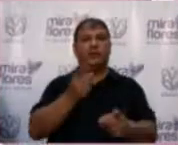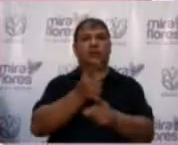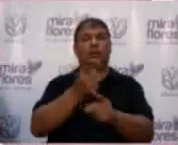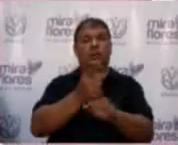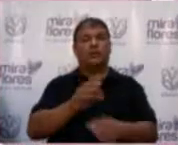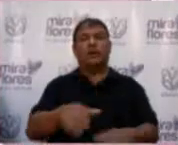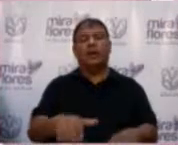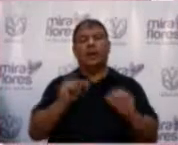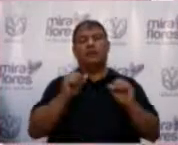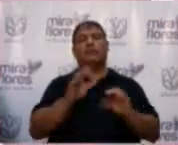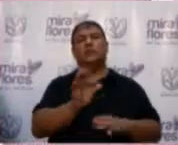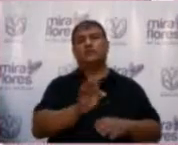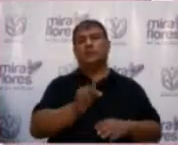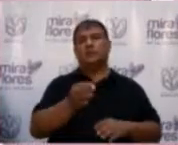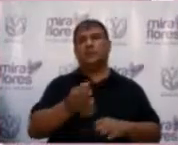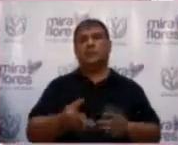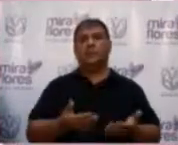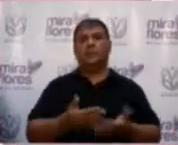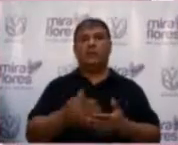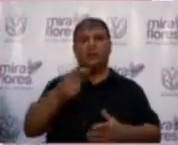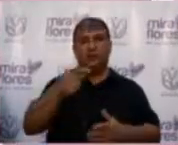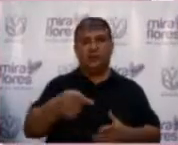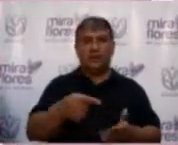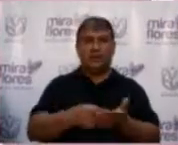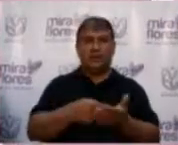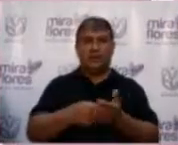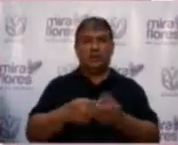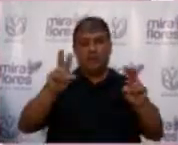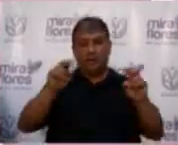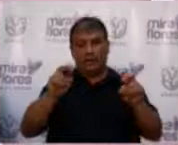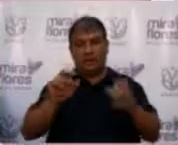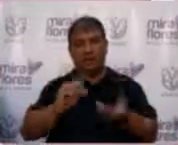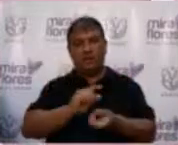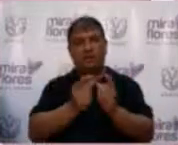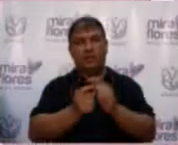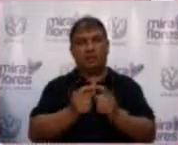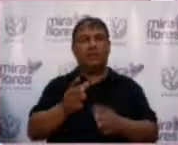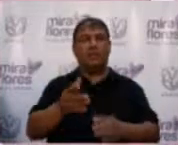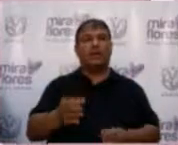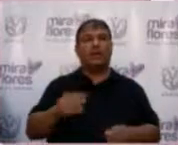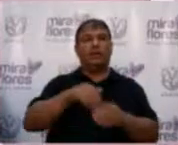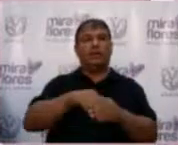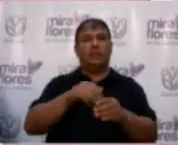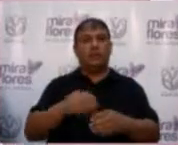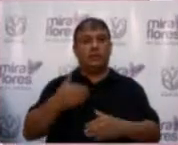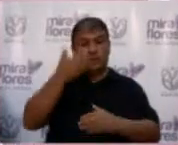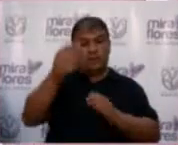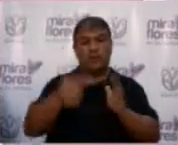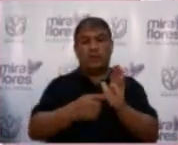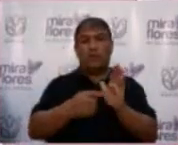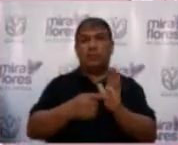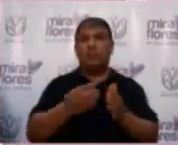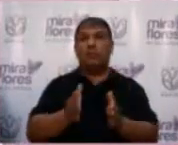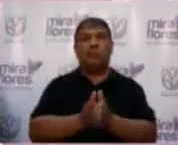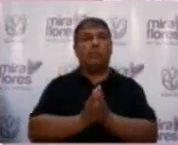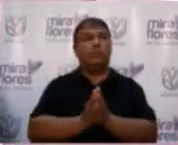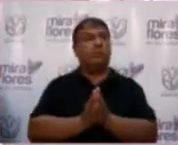Correcto, hay una abstención suya. En ese sentido precisamos el término de la votación. Muy bien, siguiente punto, por